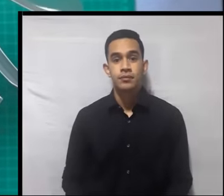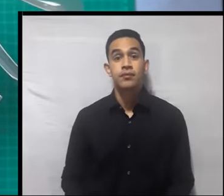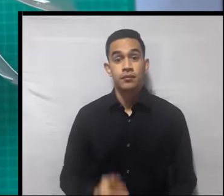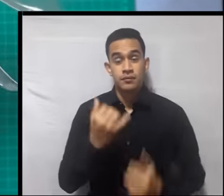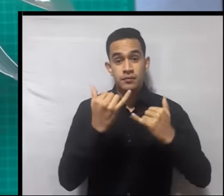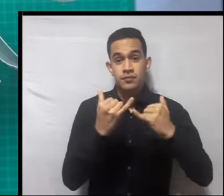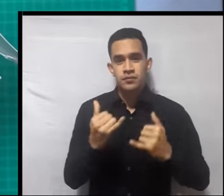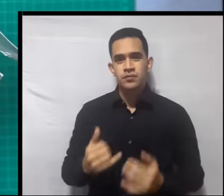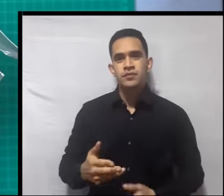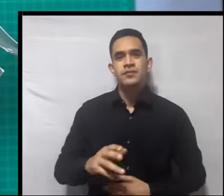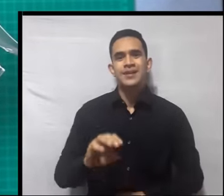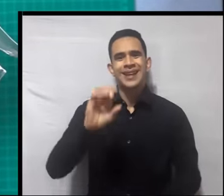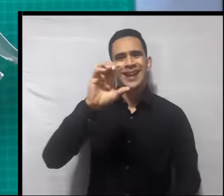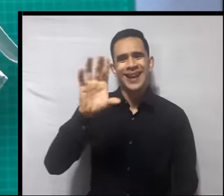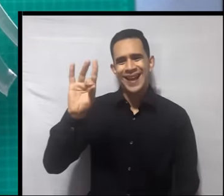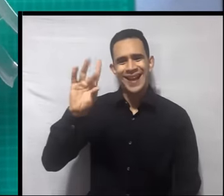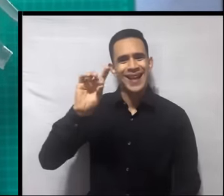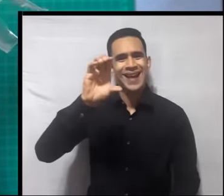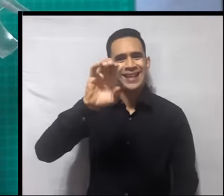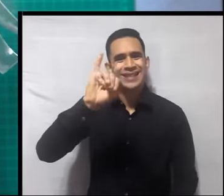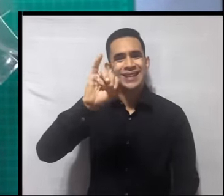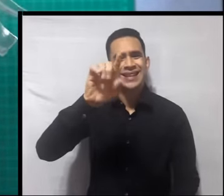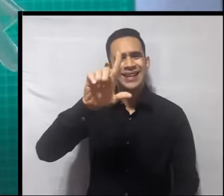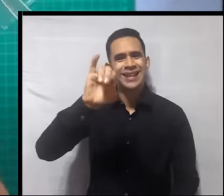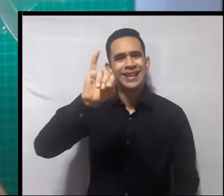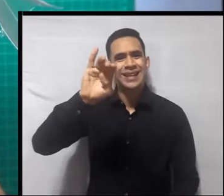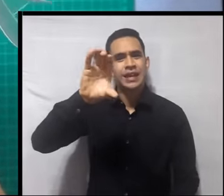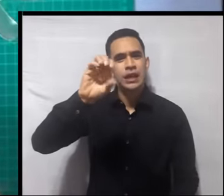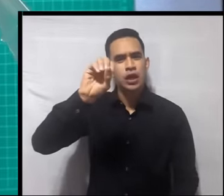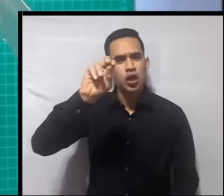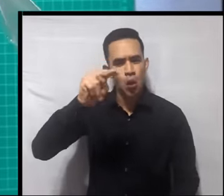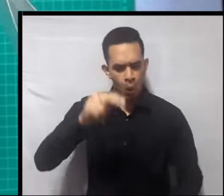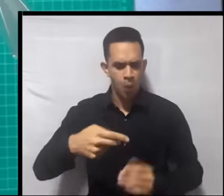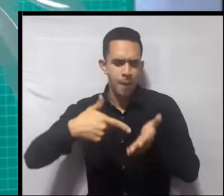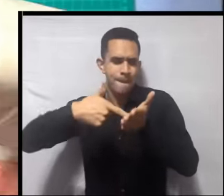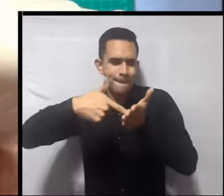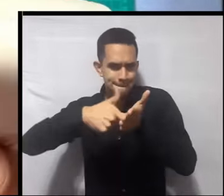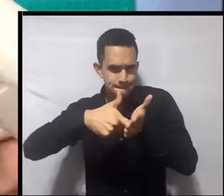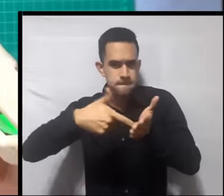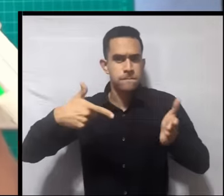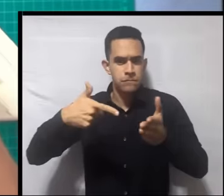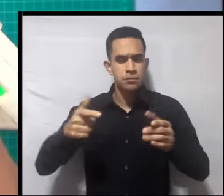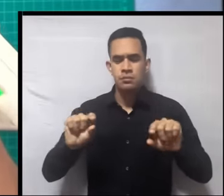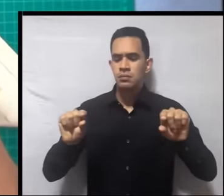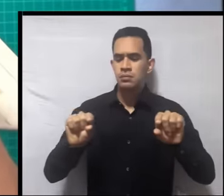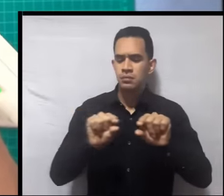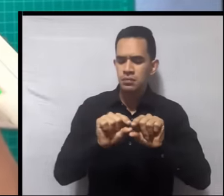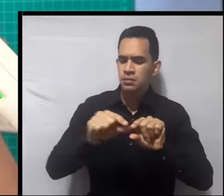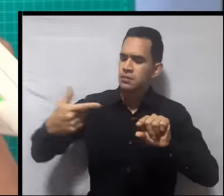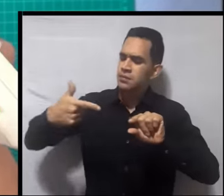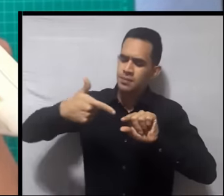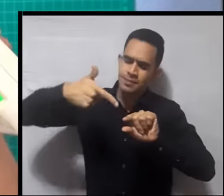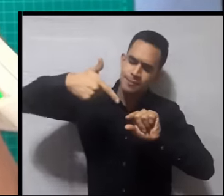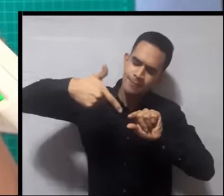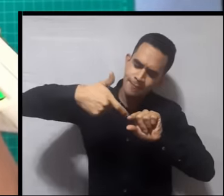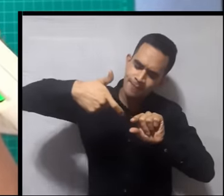Luego aplicaremos silicona líquida o caliente en la parte superior de la pieza introducida.